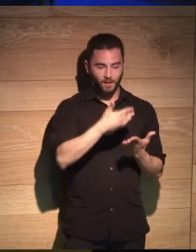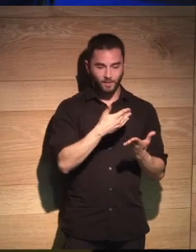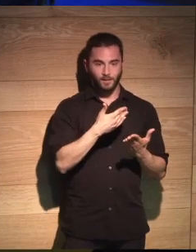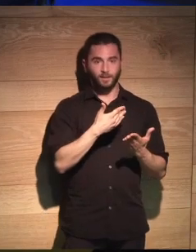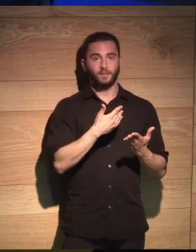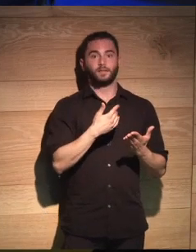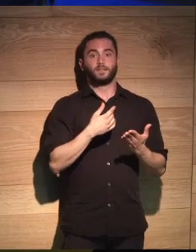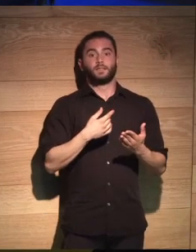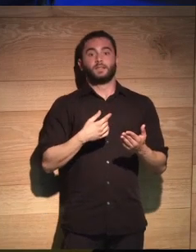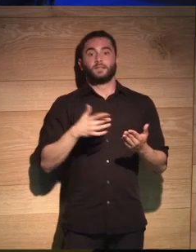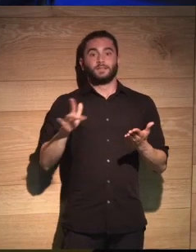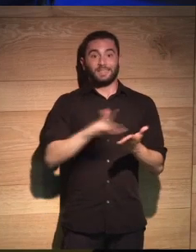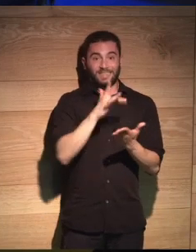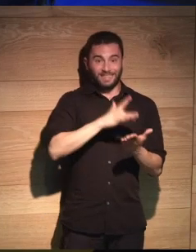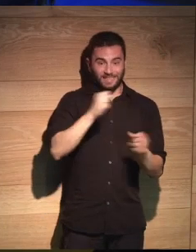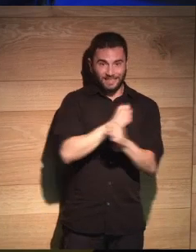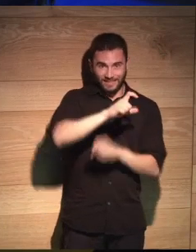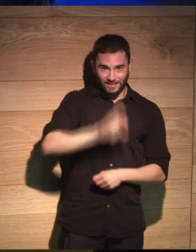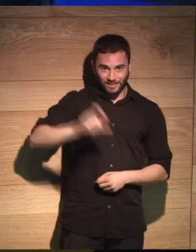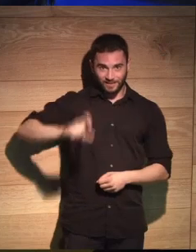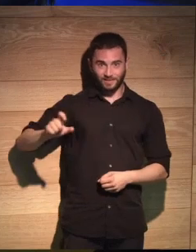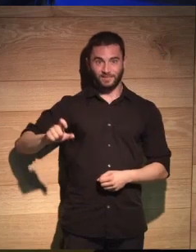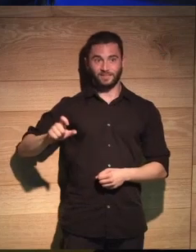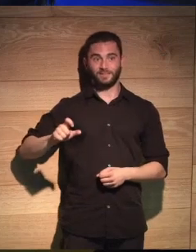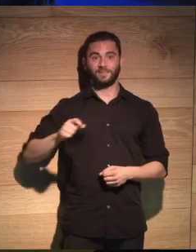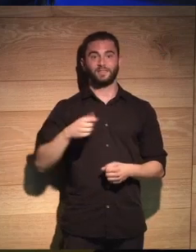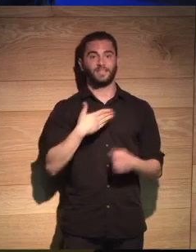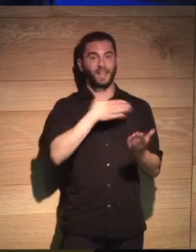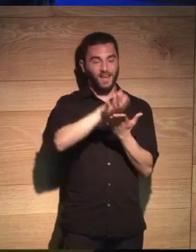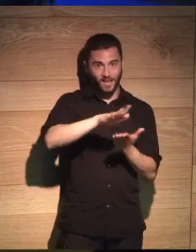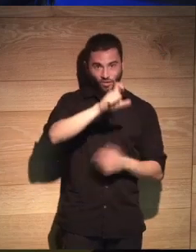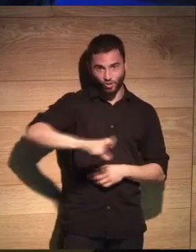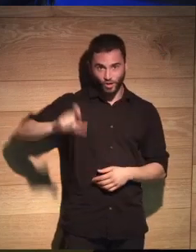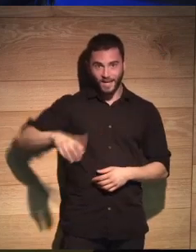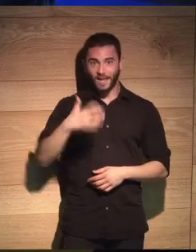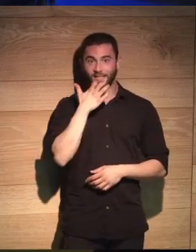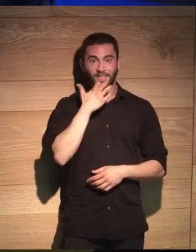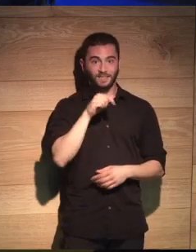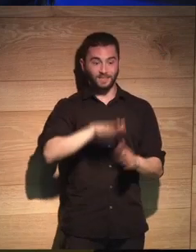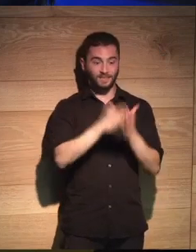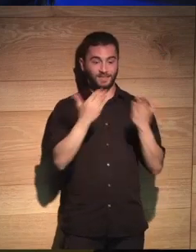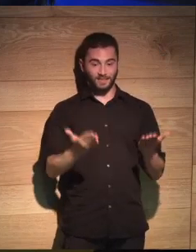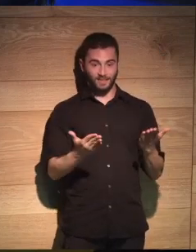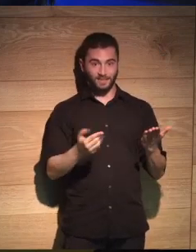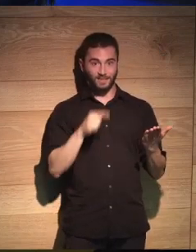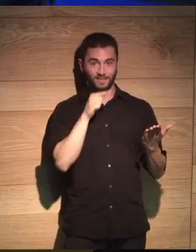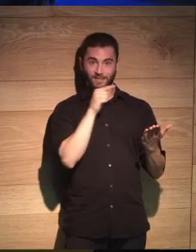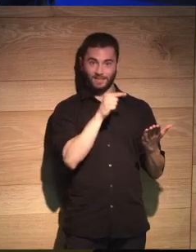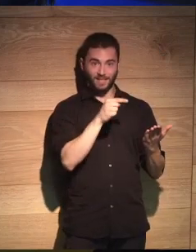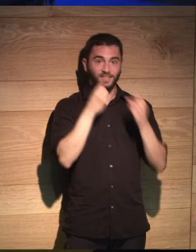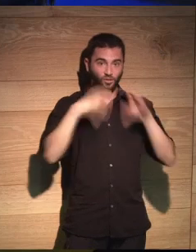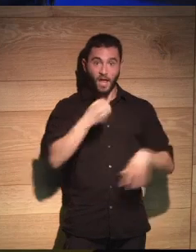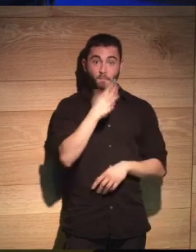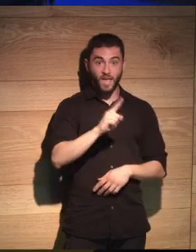periódicos, revistas y también de editoriales que dicen, si la novela no es muy buena, hoy en día con la guerra civil no se puede vender libros. Y